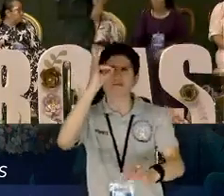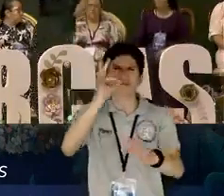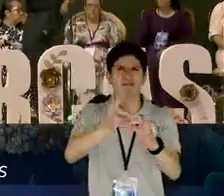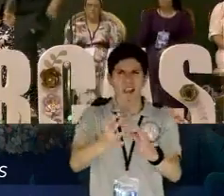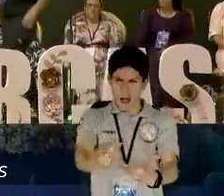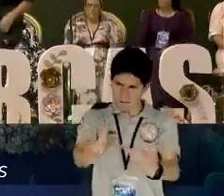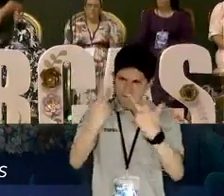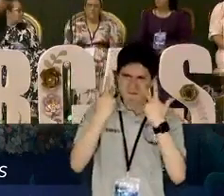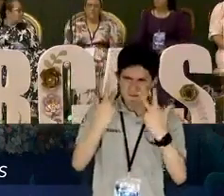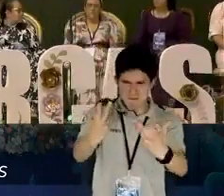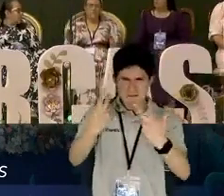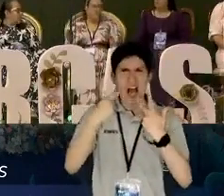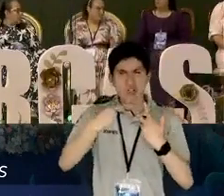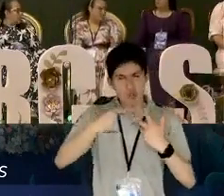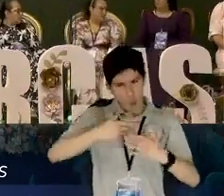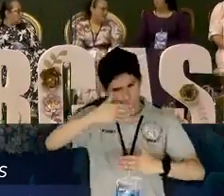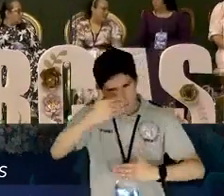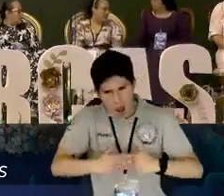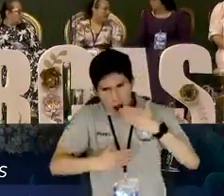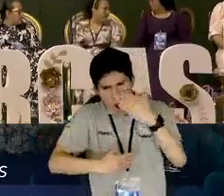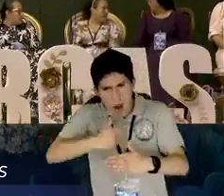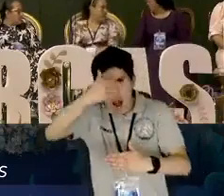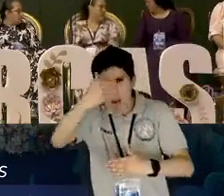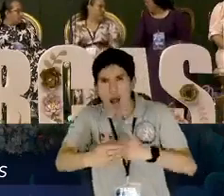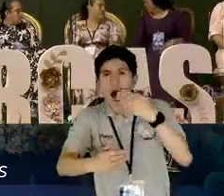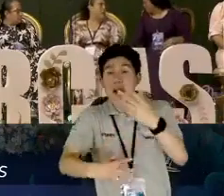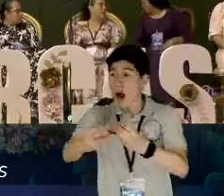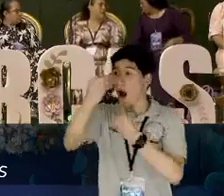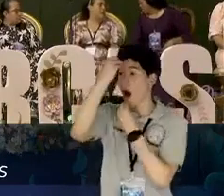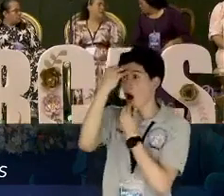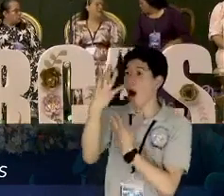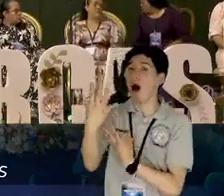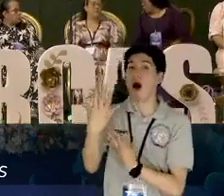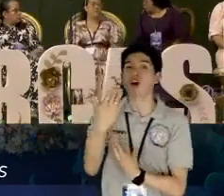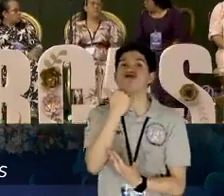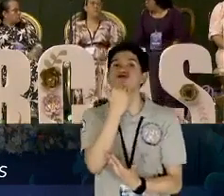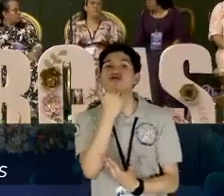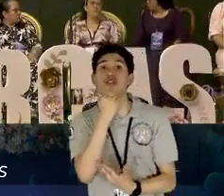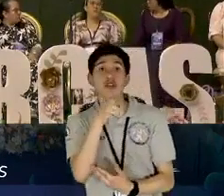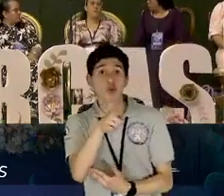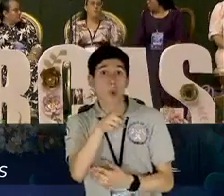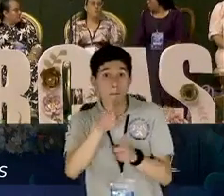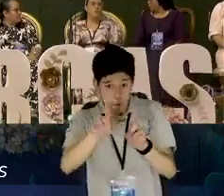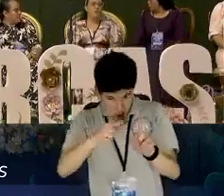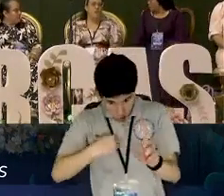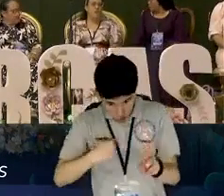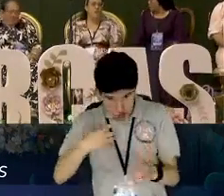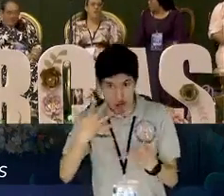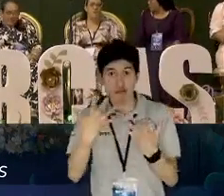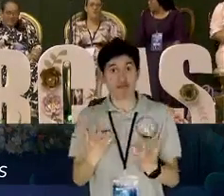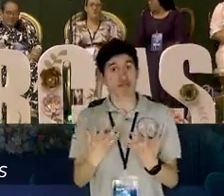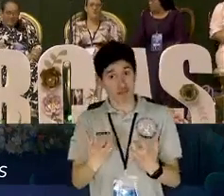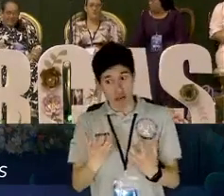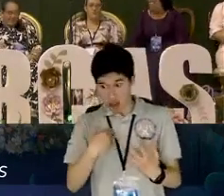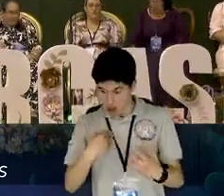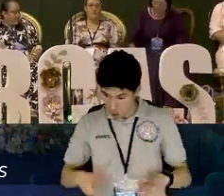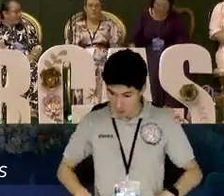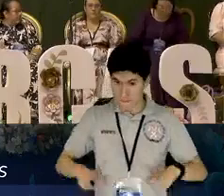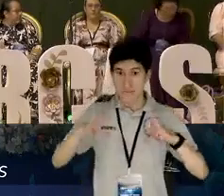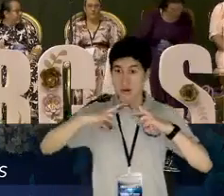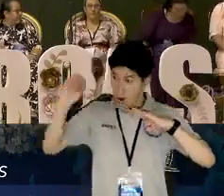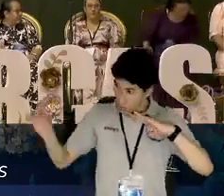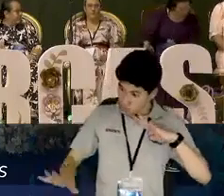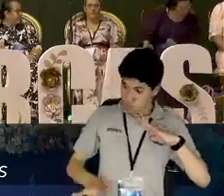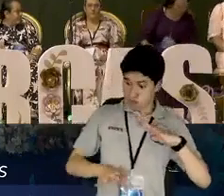paso has seguido. Yo no sé tú, pero yo quiero ser nutrida por medio de la palabra de Dios para permanecer en la unidad